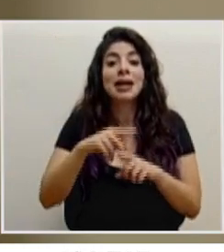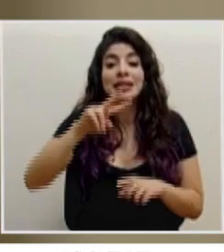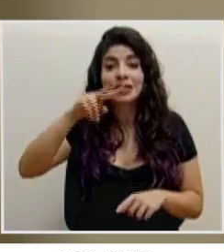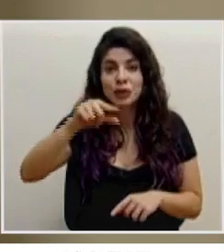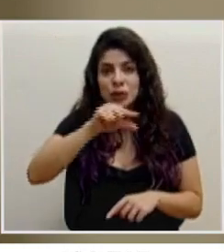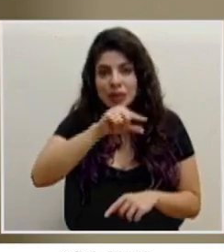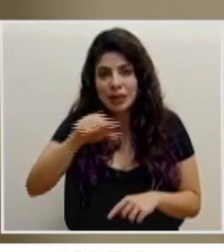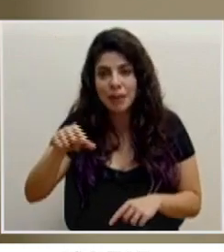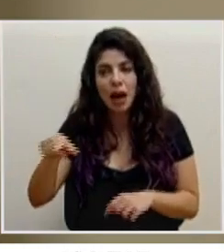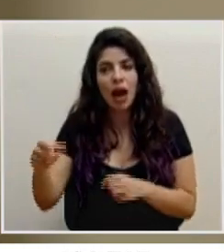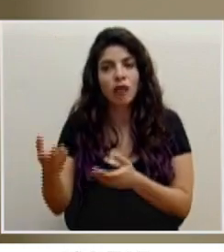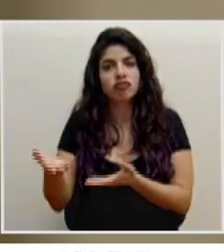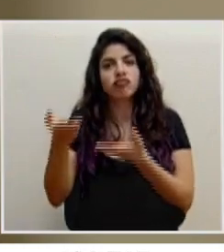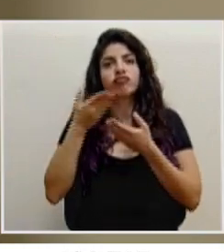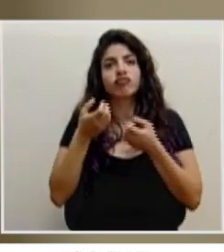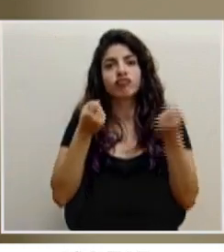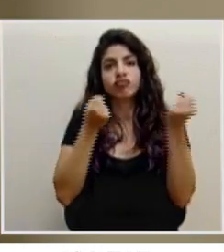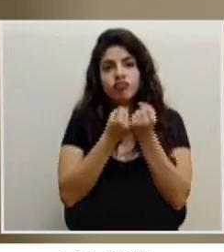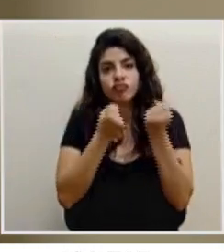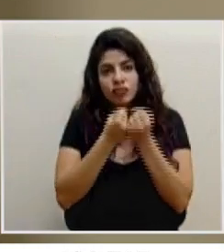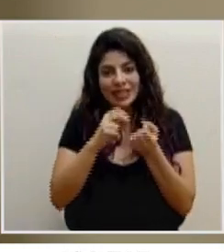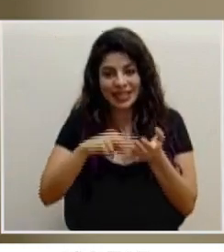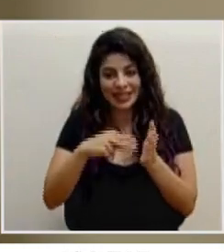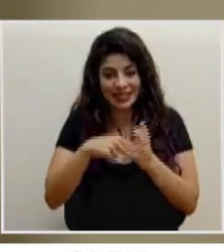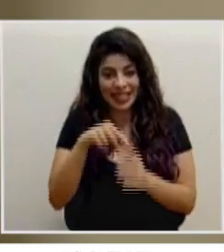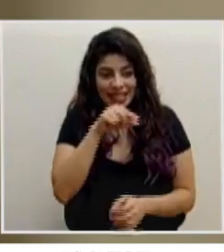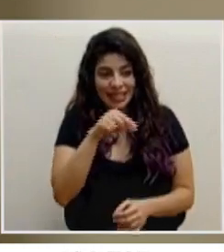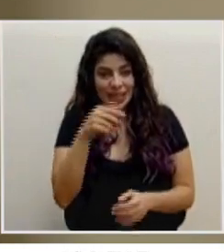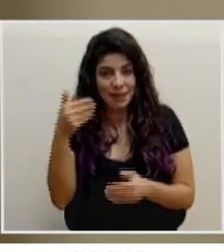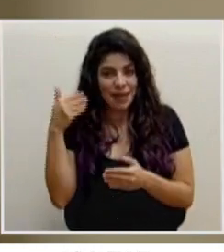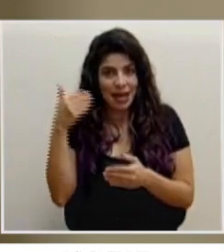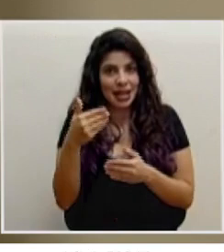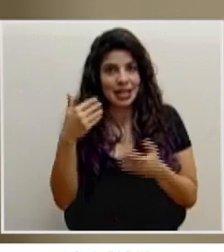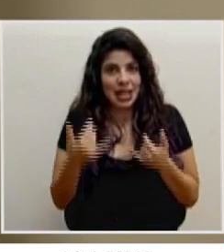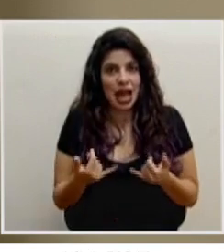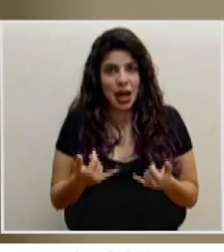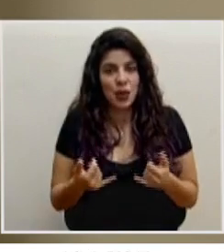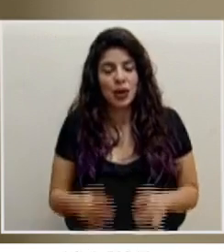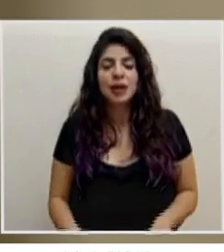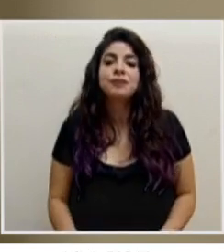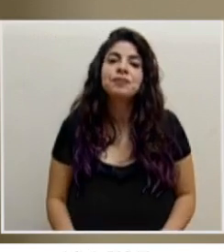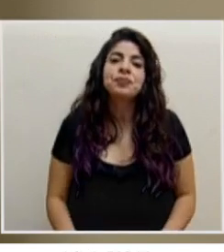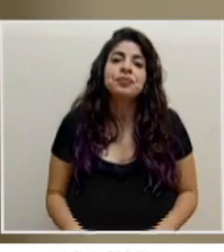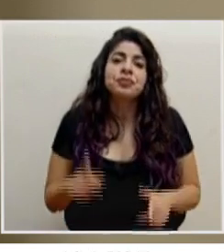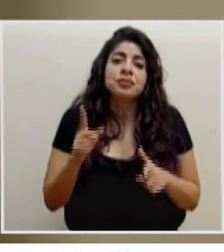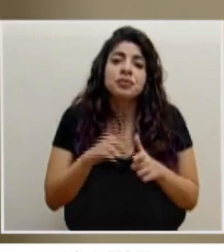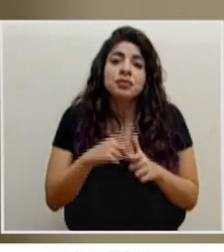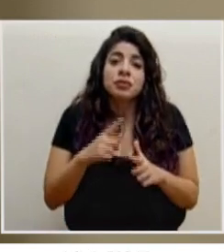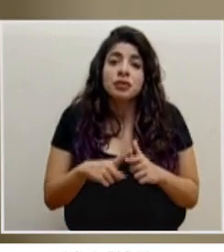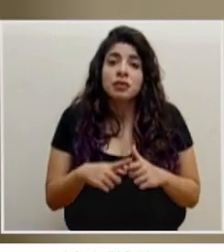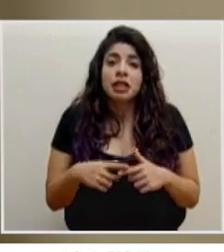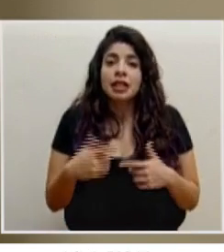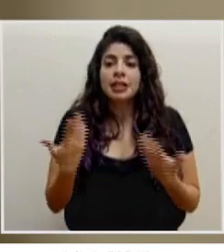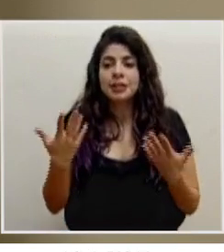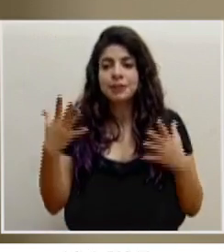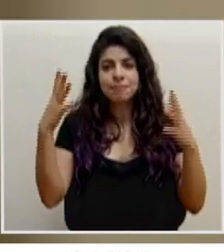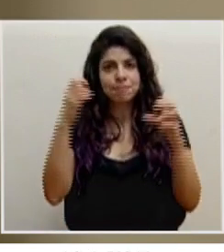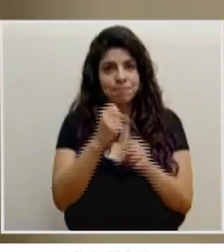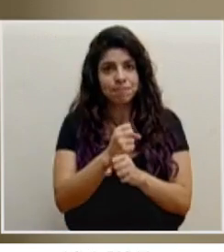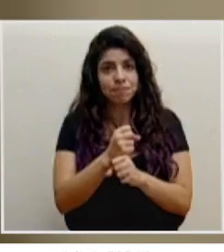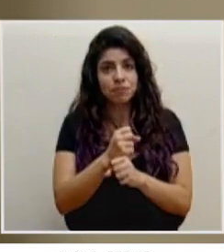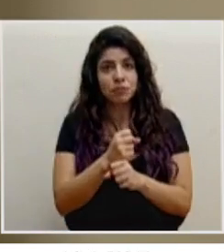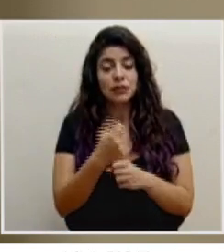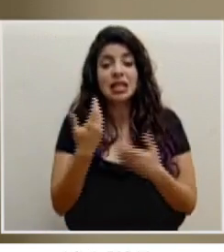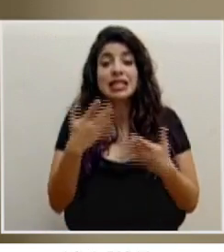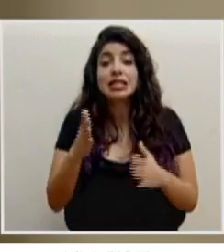segundas semanas, que es precisamente estas semanas en las que nosotros nos encontramos. Entonces, básicamente, ¿verdad?, lo